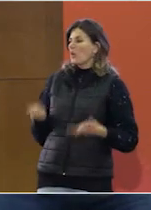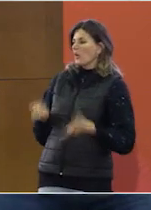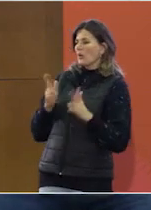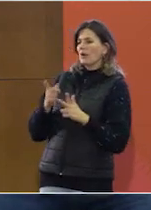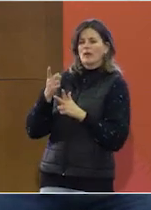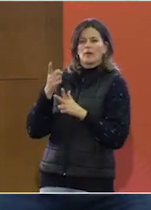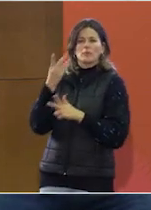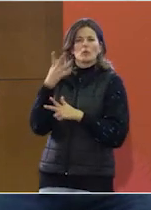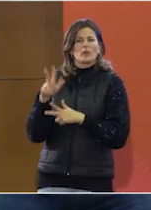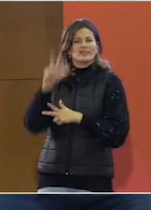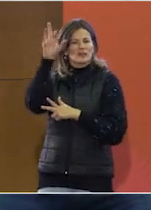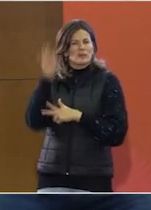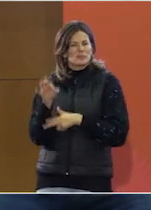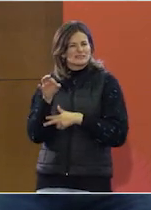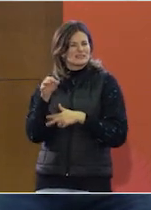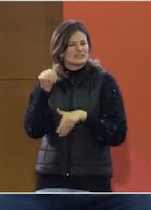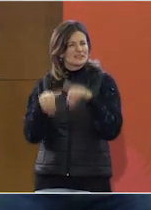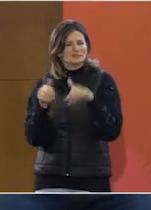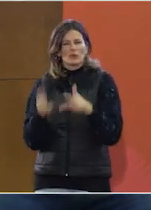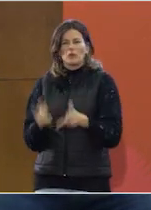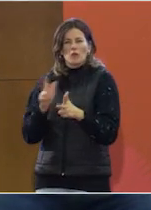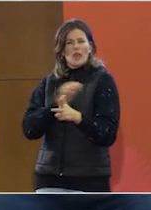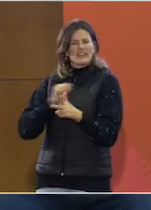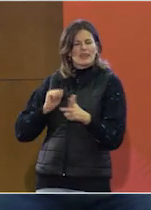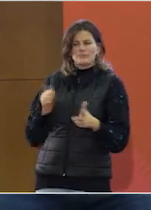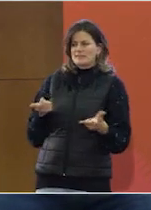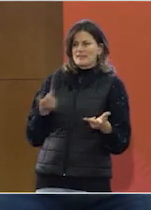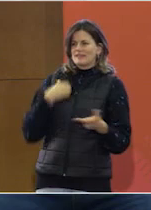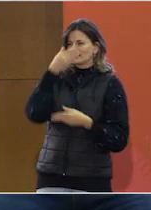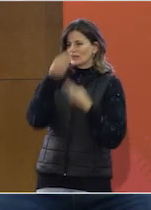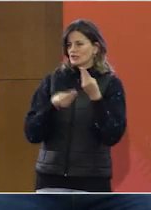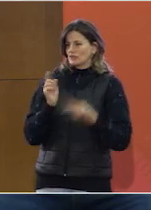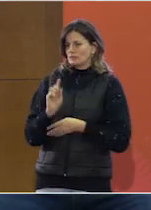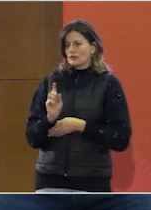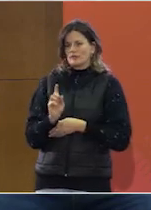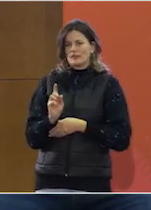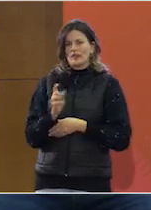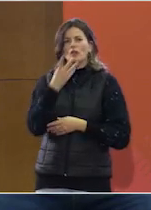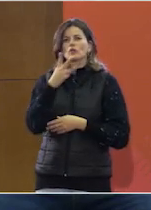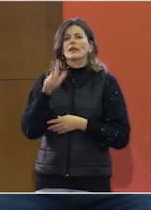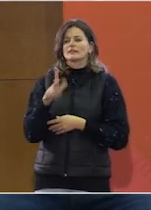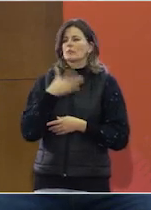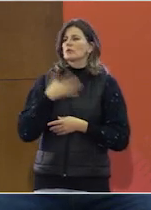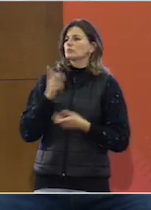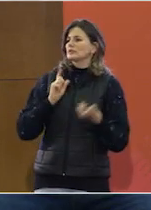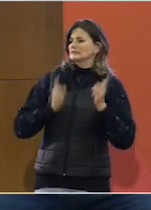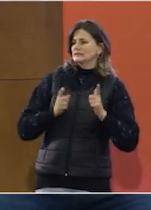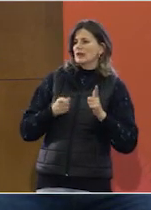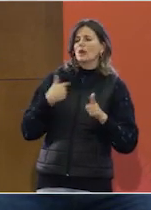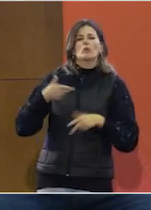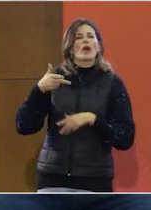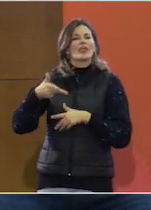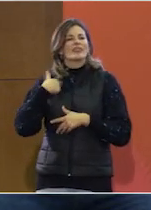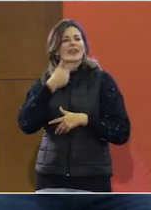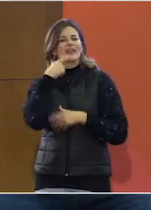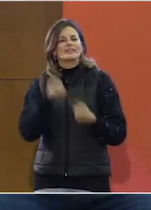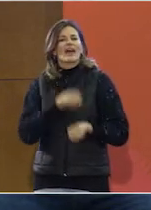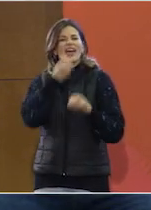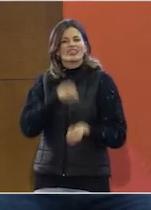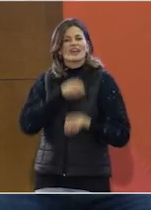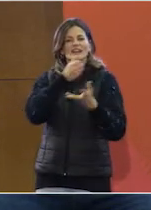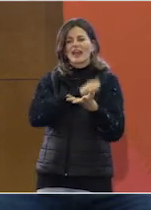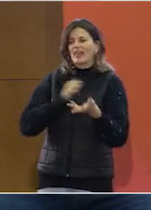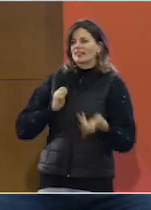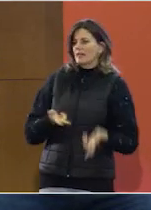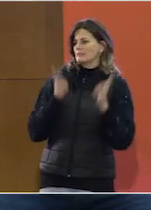el 48% de los votos. El 48% de los votos da derecho a gobernar, pero no da derecho a declarar la